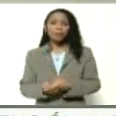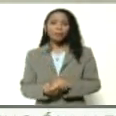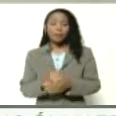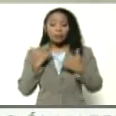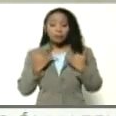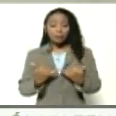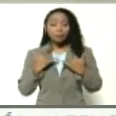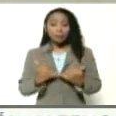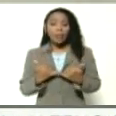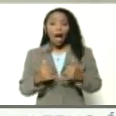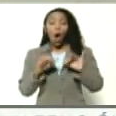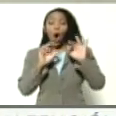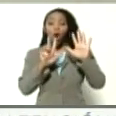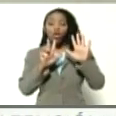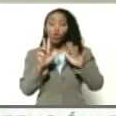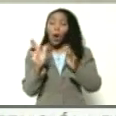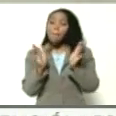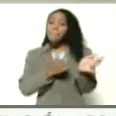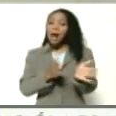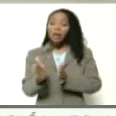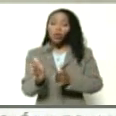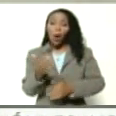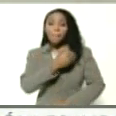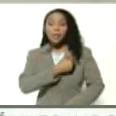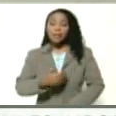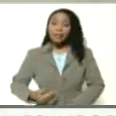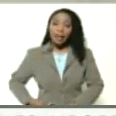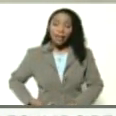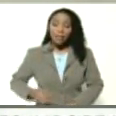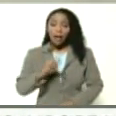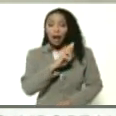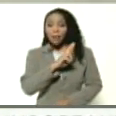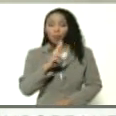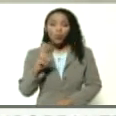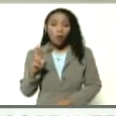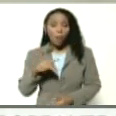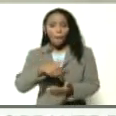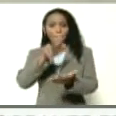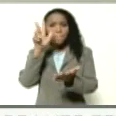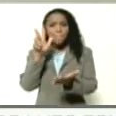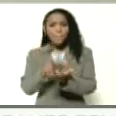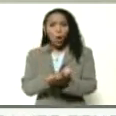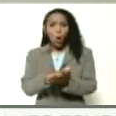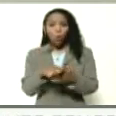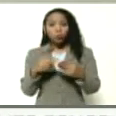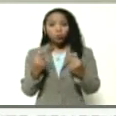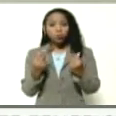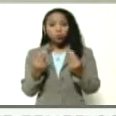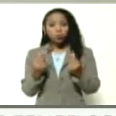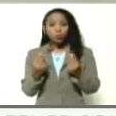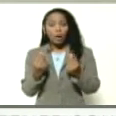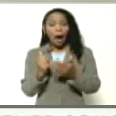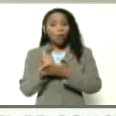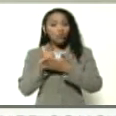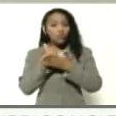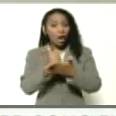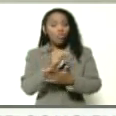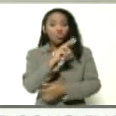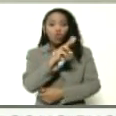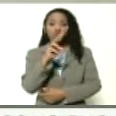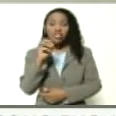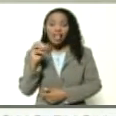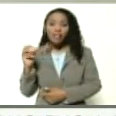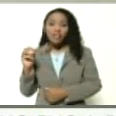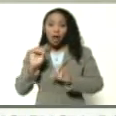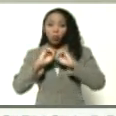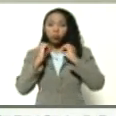Recientemente, el 8 de marzo, el presidente de la República aprobó recursos para equipar 200 salas